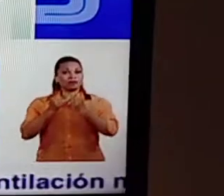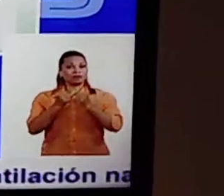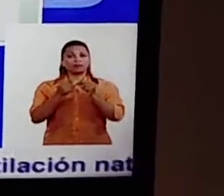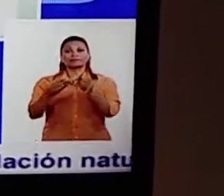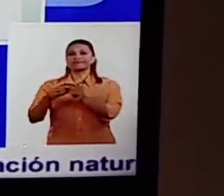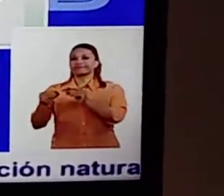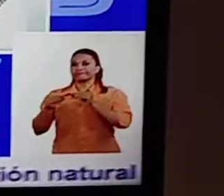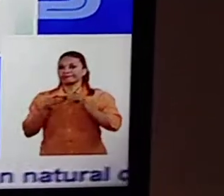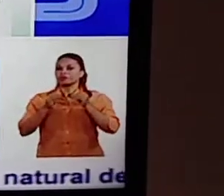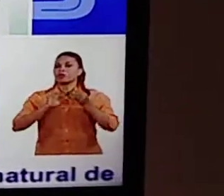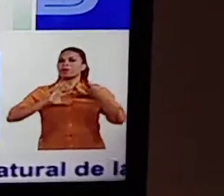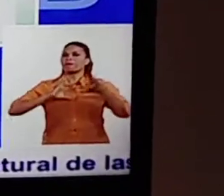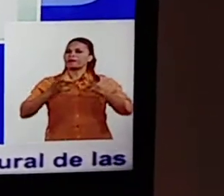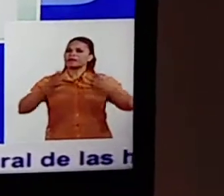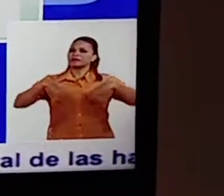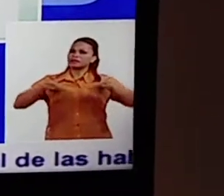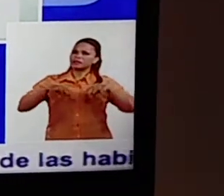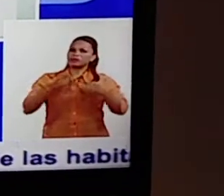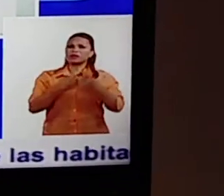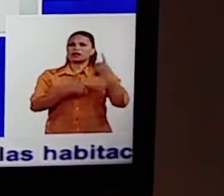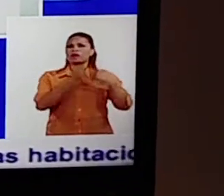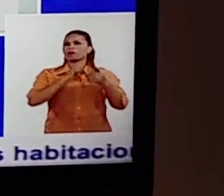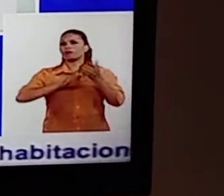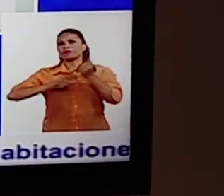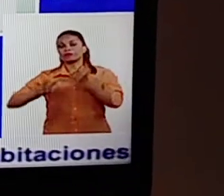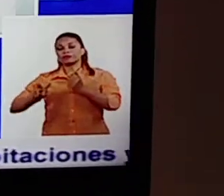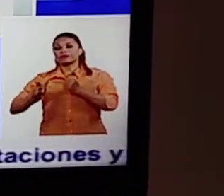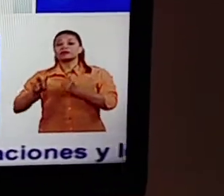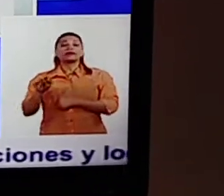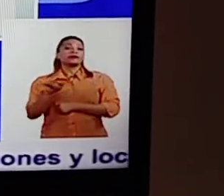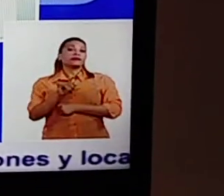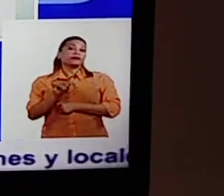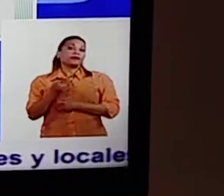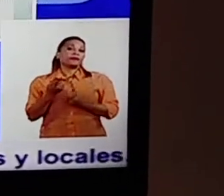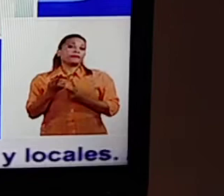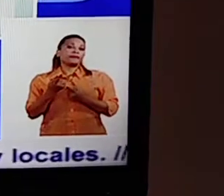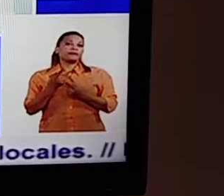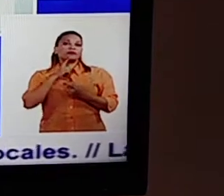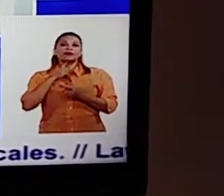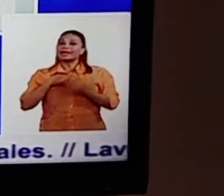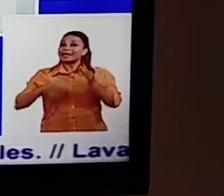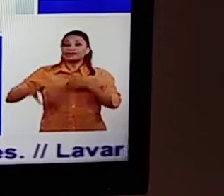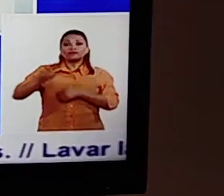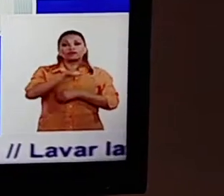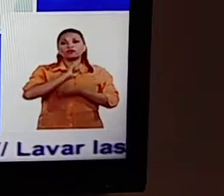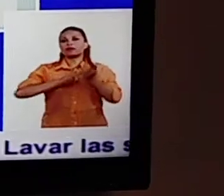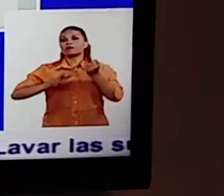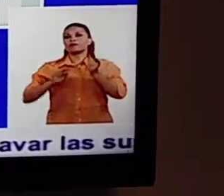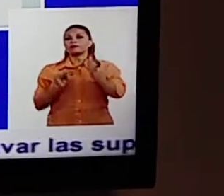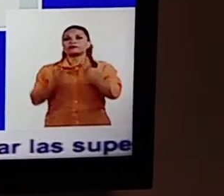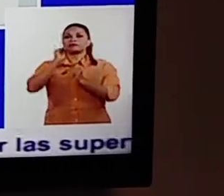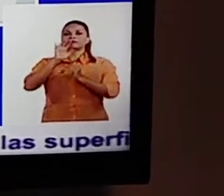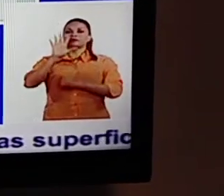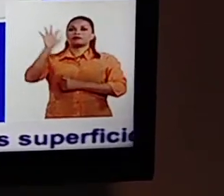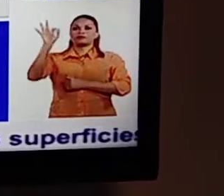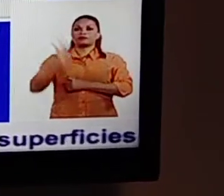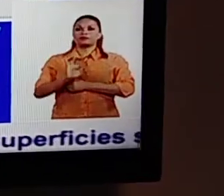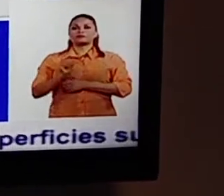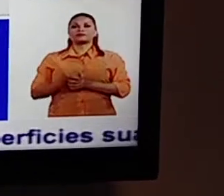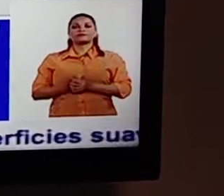más compleja, en algunas provincias, sin embargo, en todas es elevada la transmisión de la enfermedad.